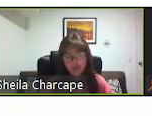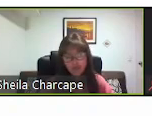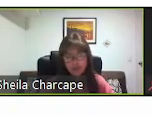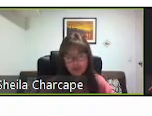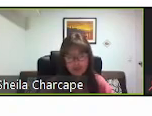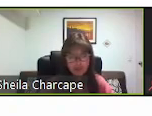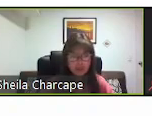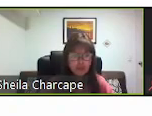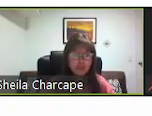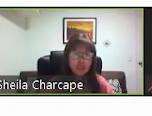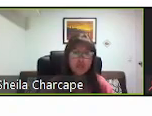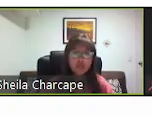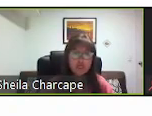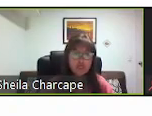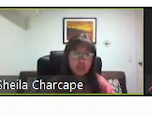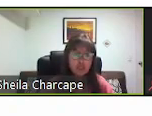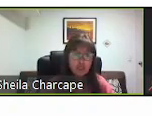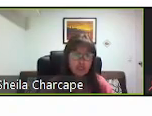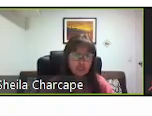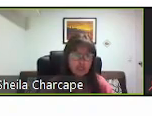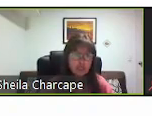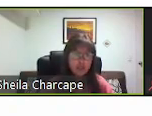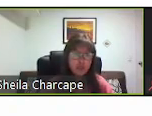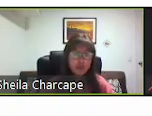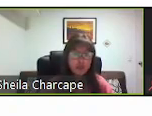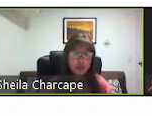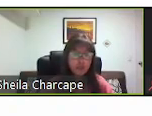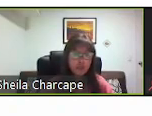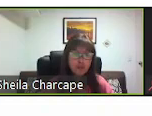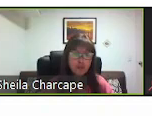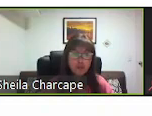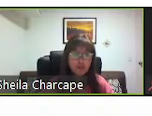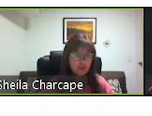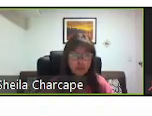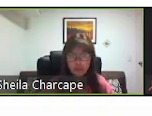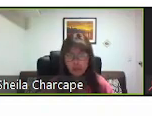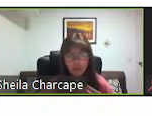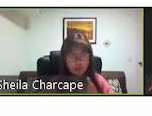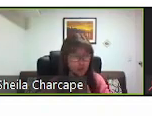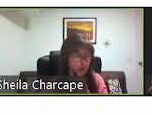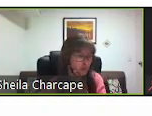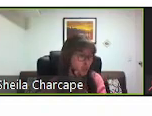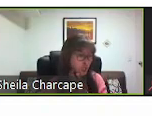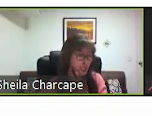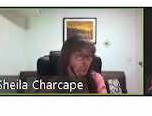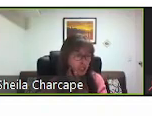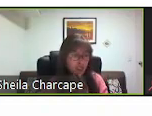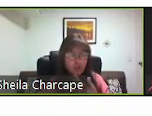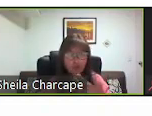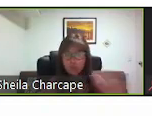jugar, ¿no? No es así. Entonces, si es que no podemos, obviamente porque nosotros